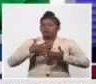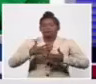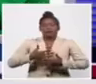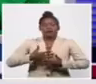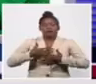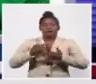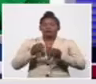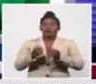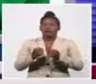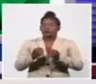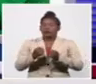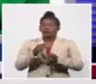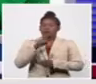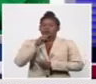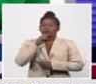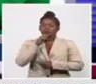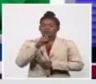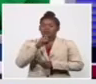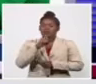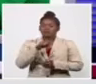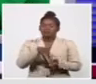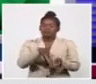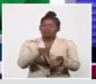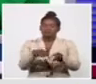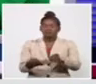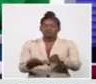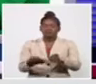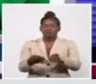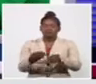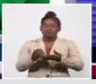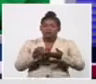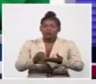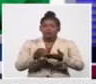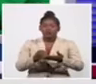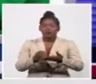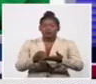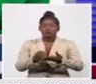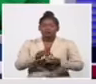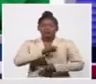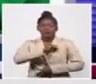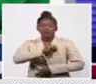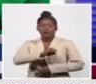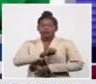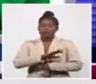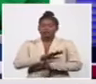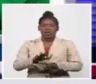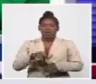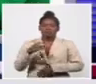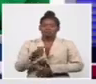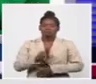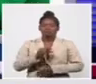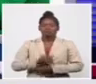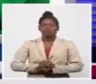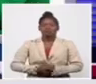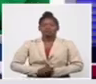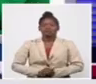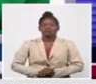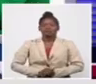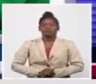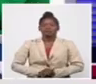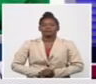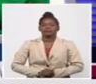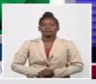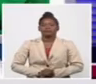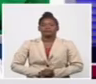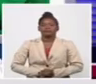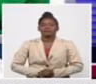no fue posible reanimarlo una vez que hizo un paro cardíaco en fibrilación ventricular.